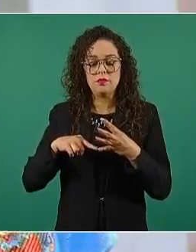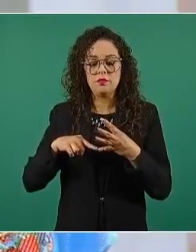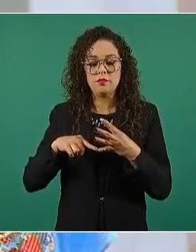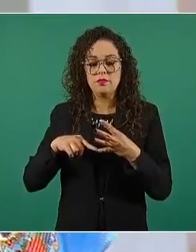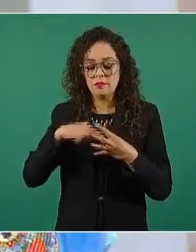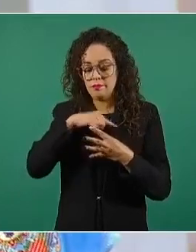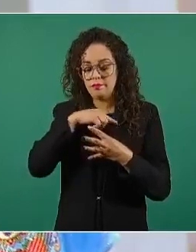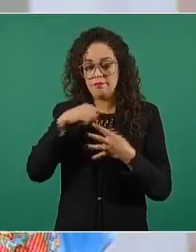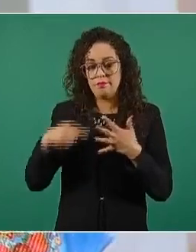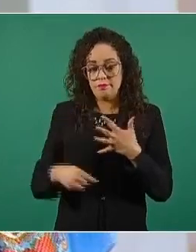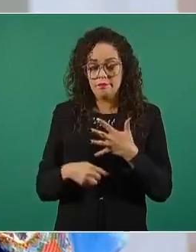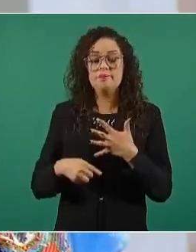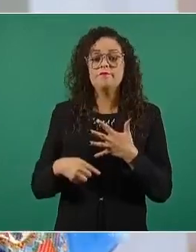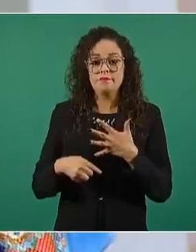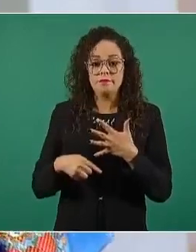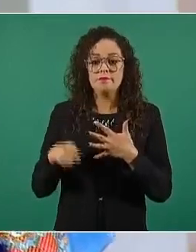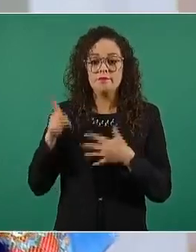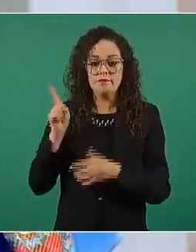nuestros guerreros